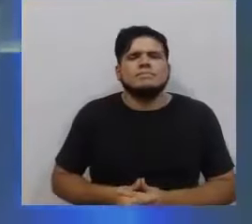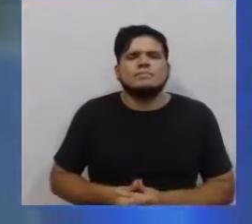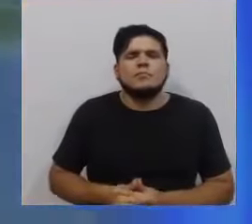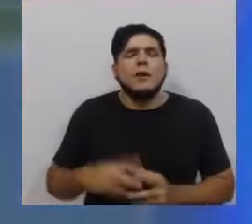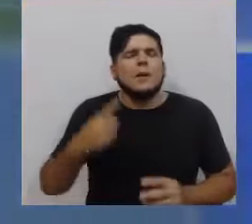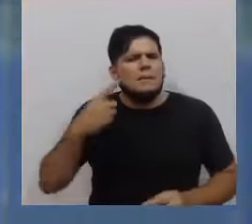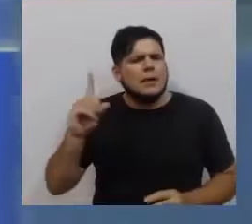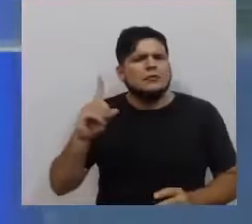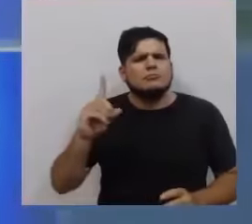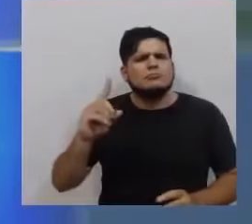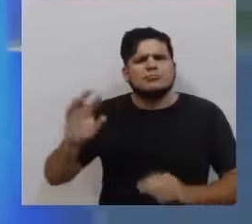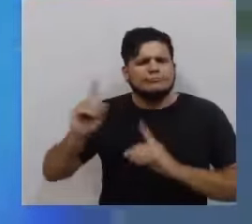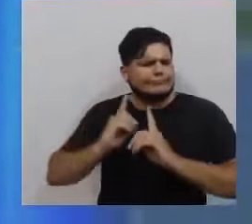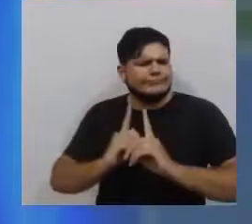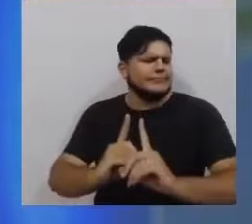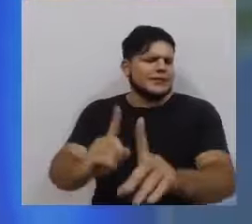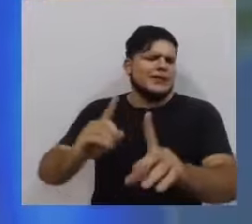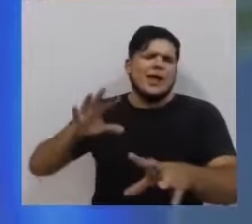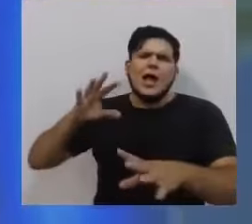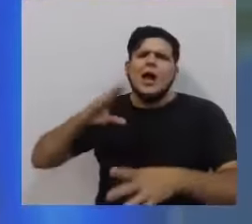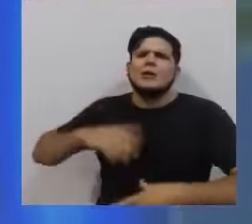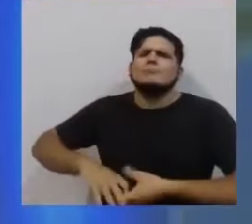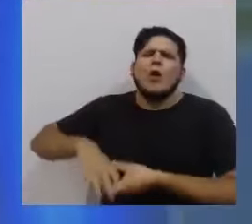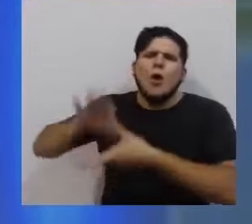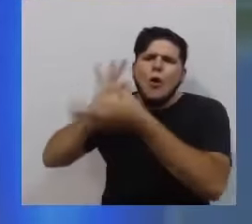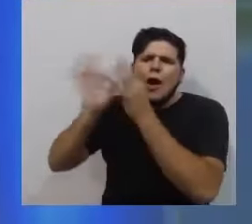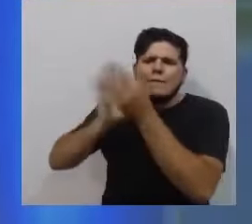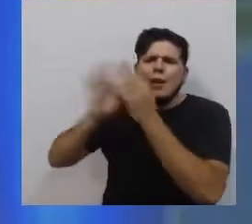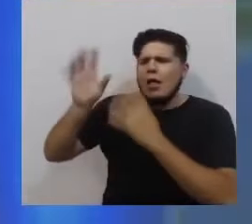maldad había tomado un nivel extraordinario